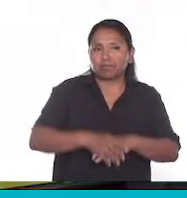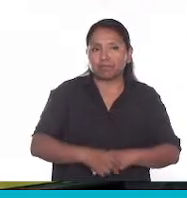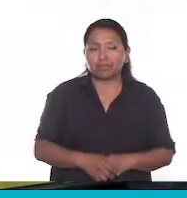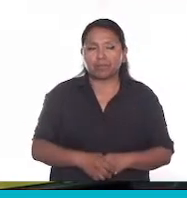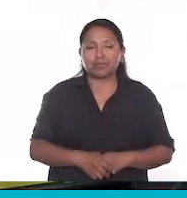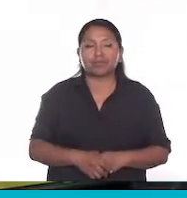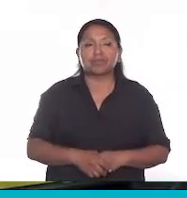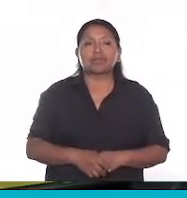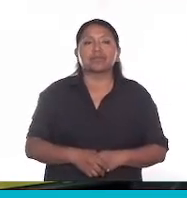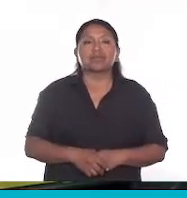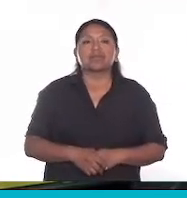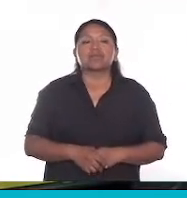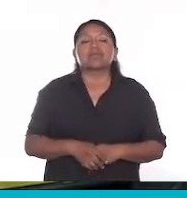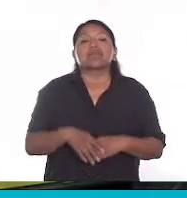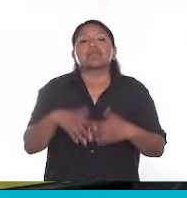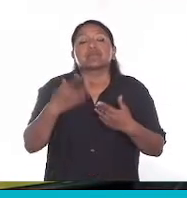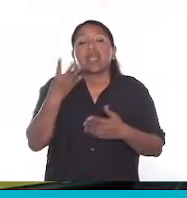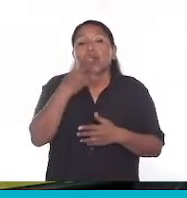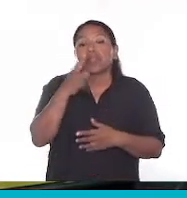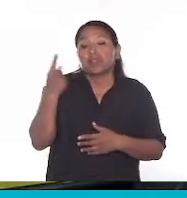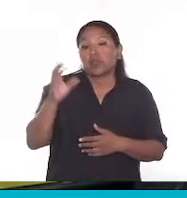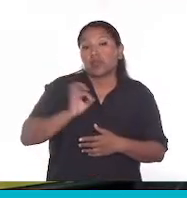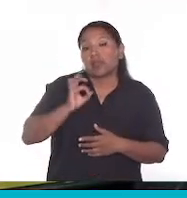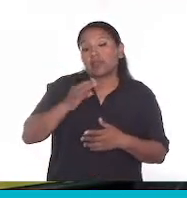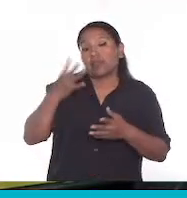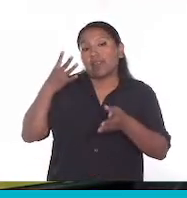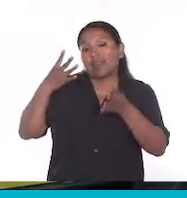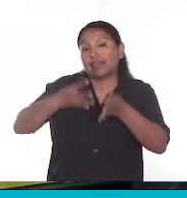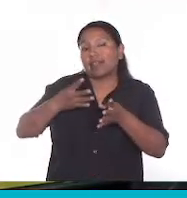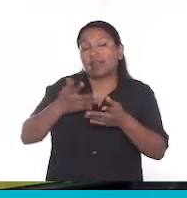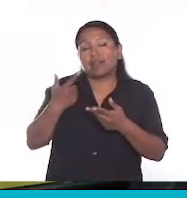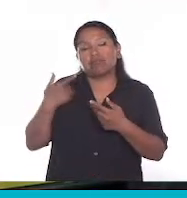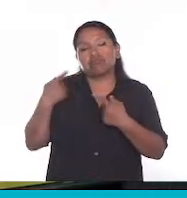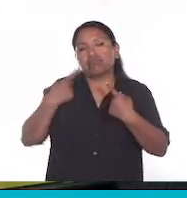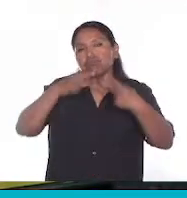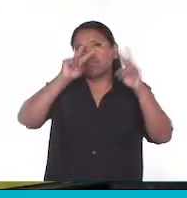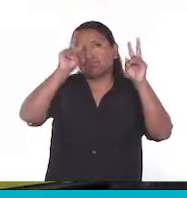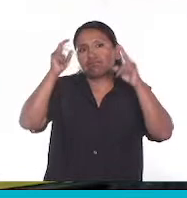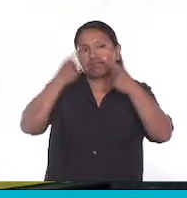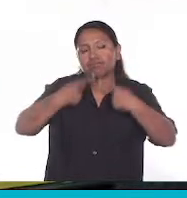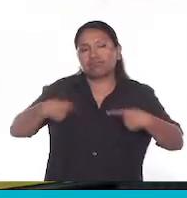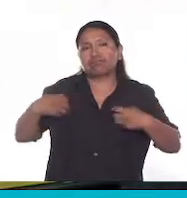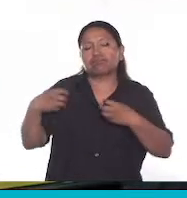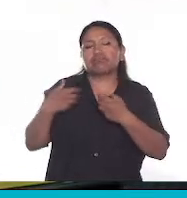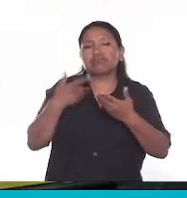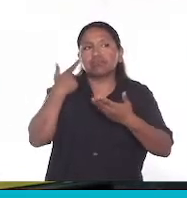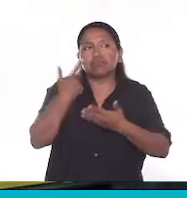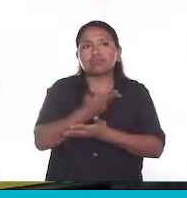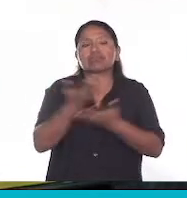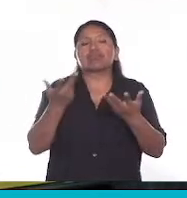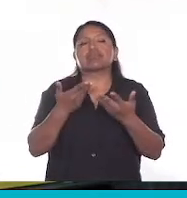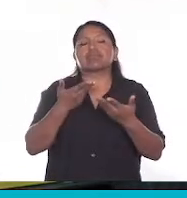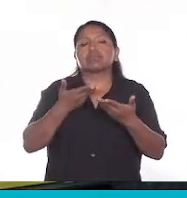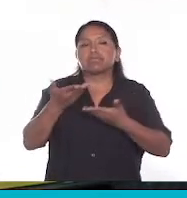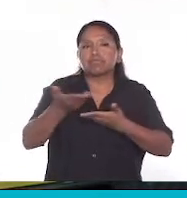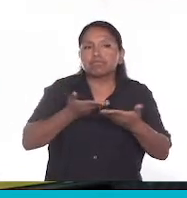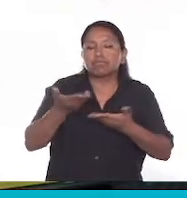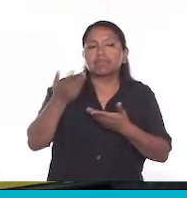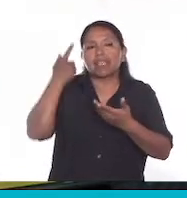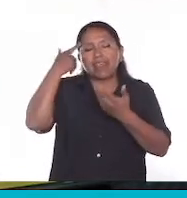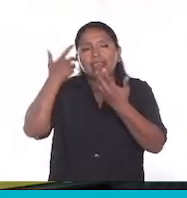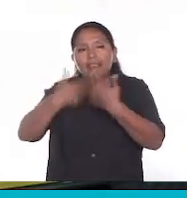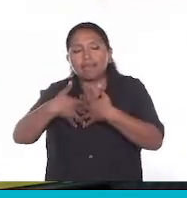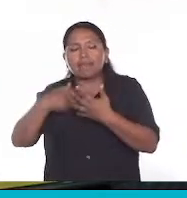me parece que a 41 años de la guerra hay un montón de discusiones que tenemos que dar, que tenemos que complejizar, que tenemos